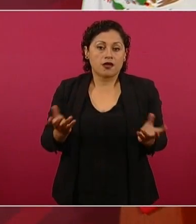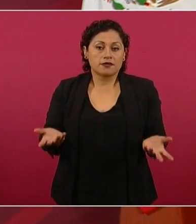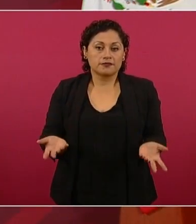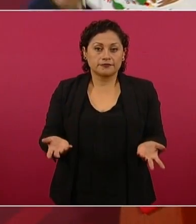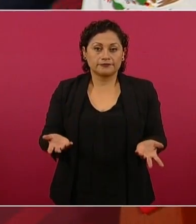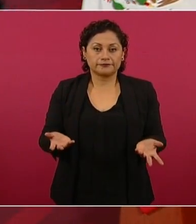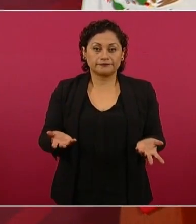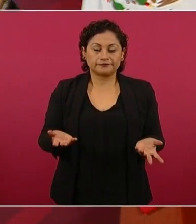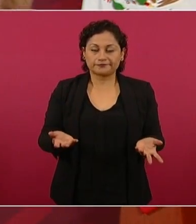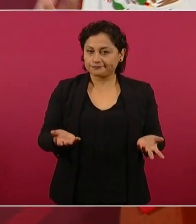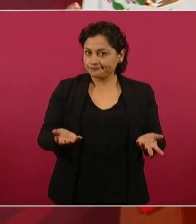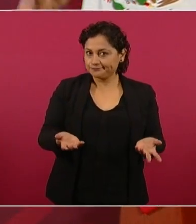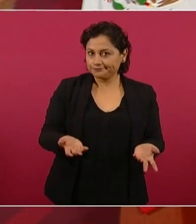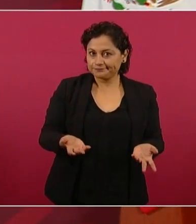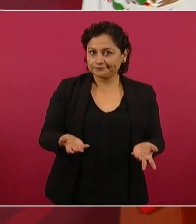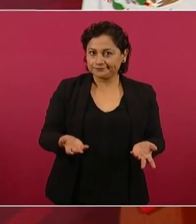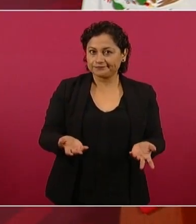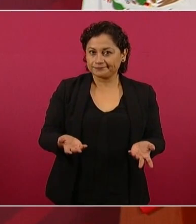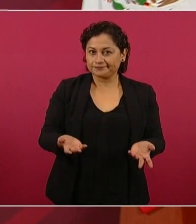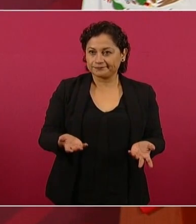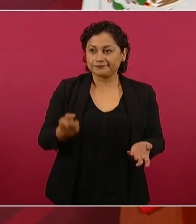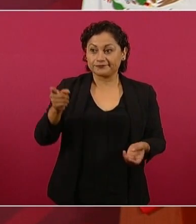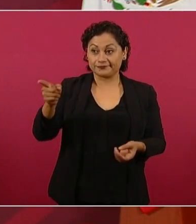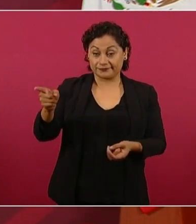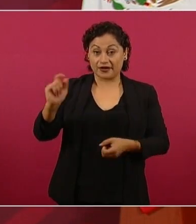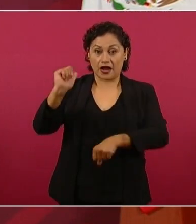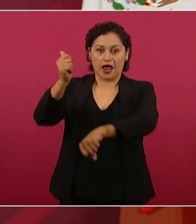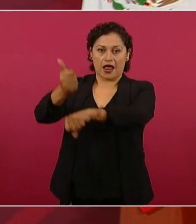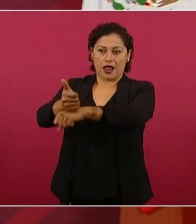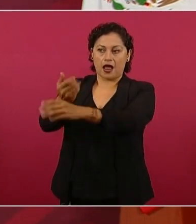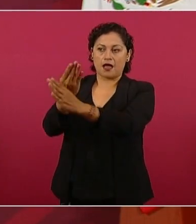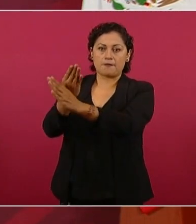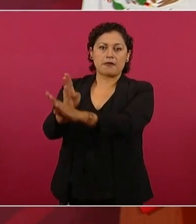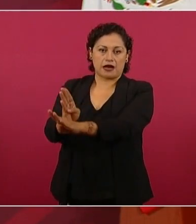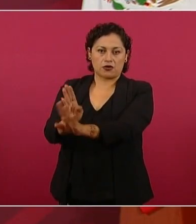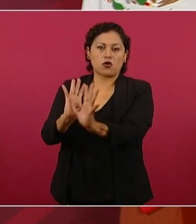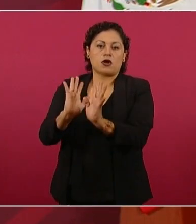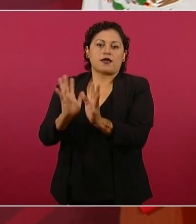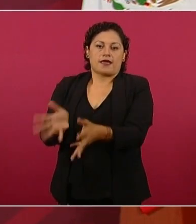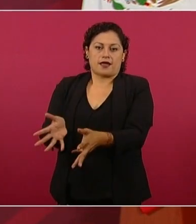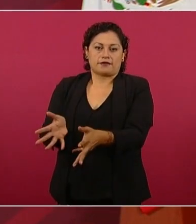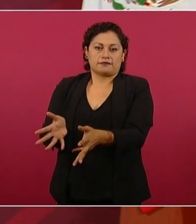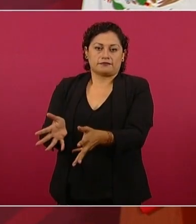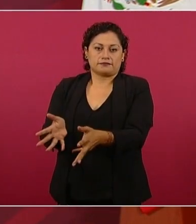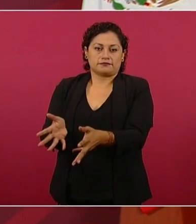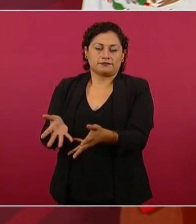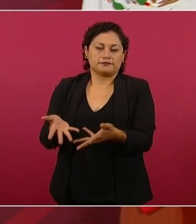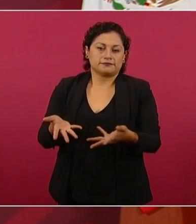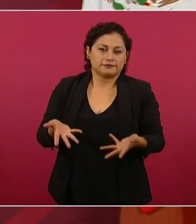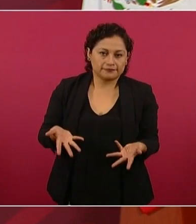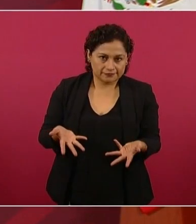Entonces, para que funcione el banco, necesita